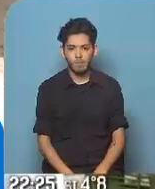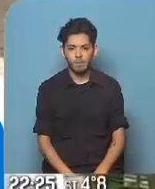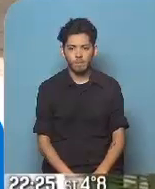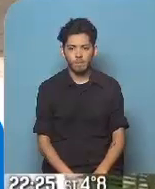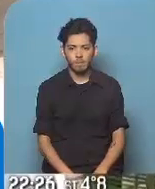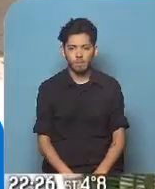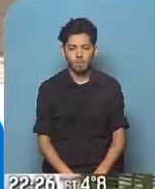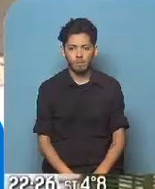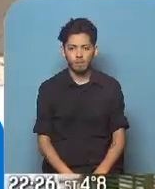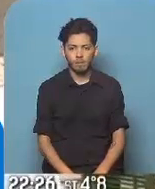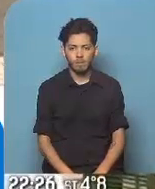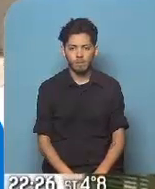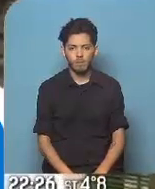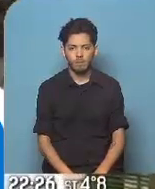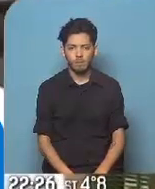geht.